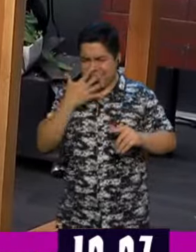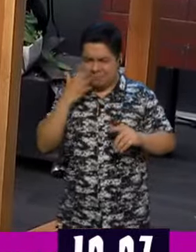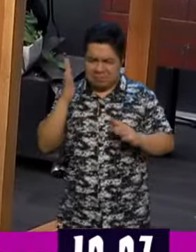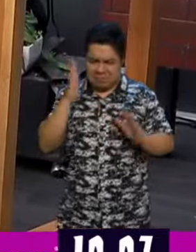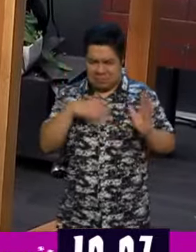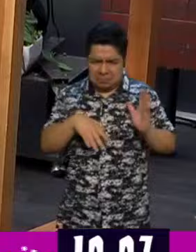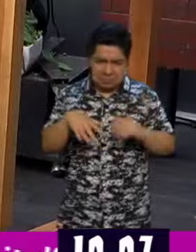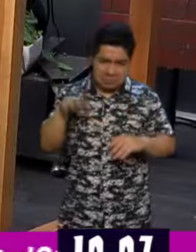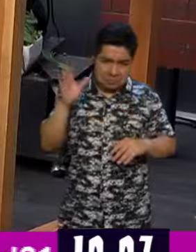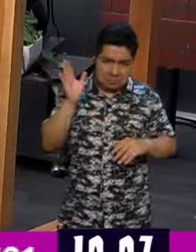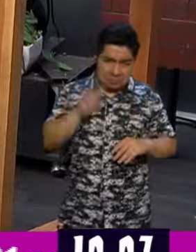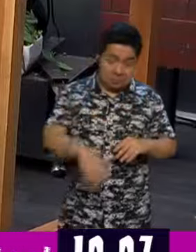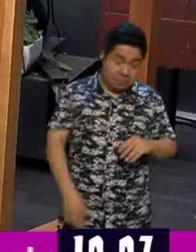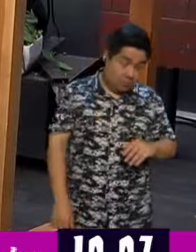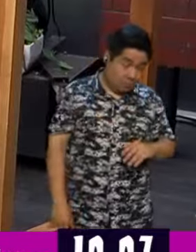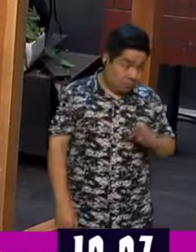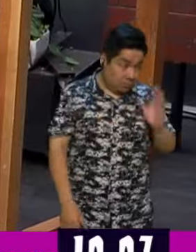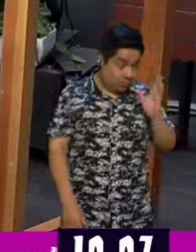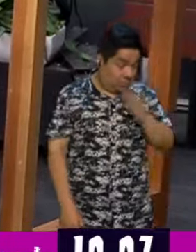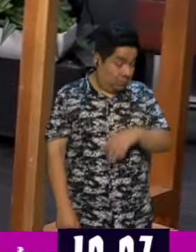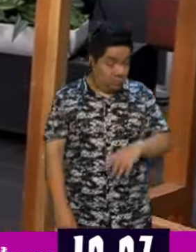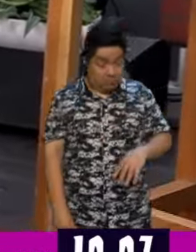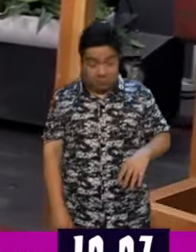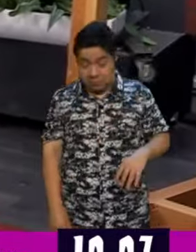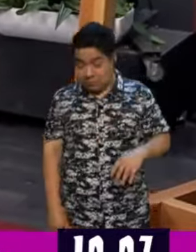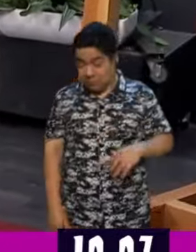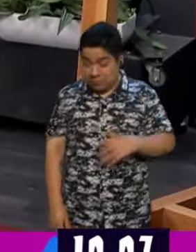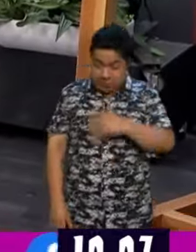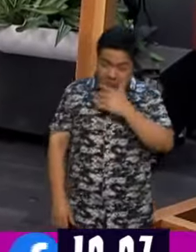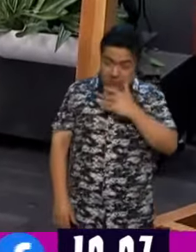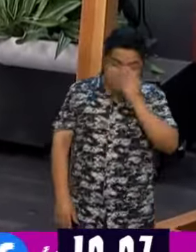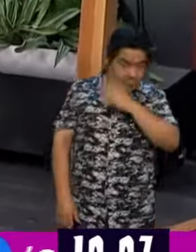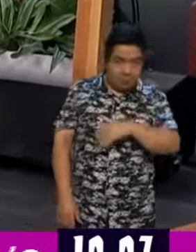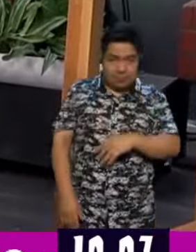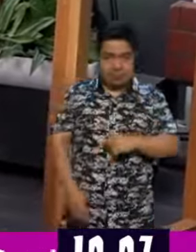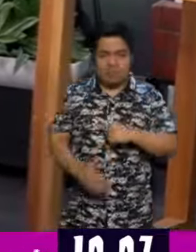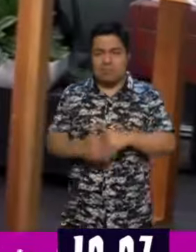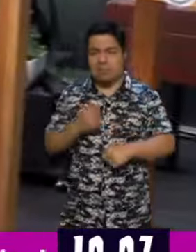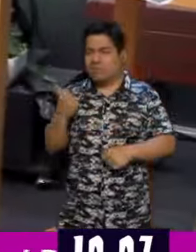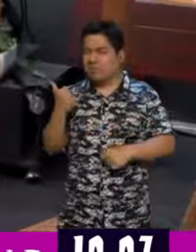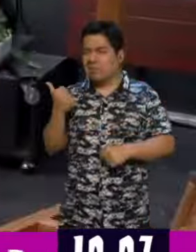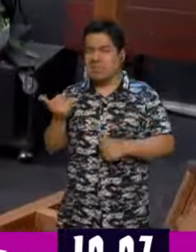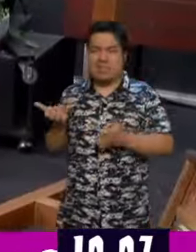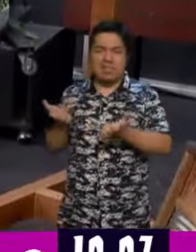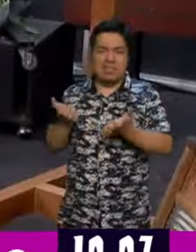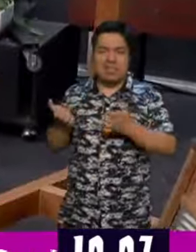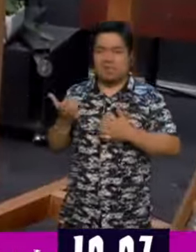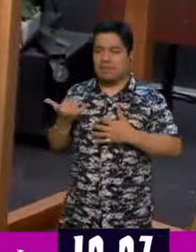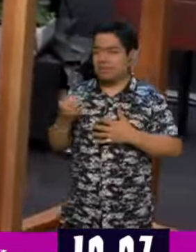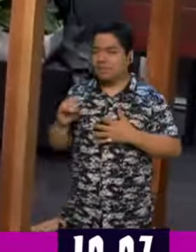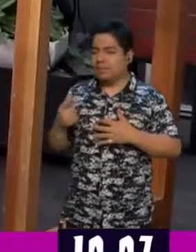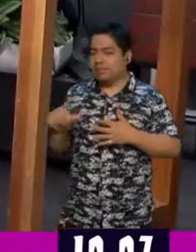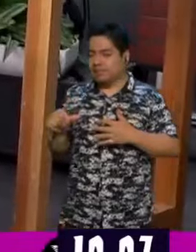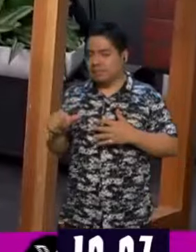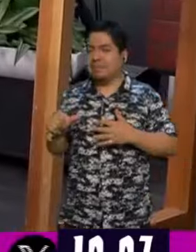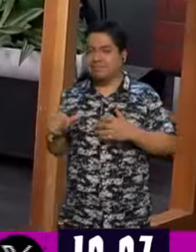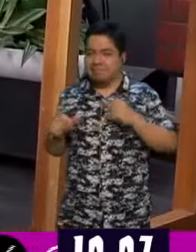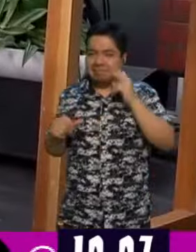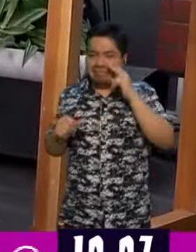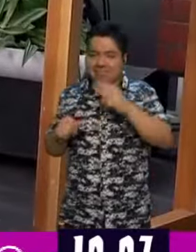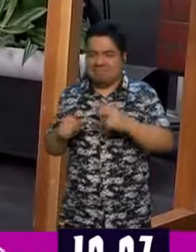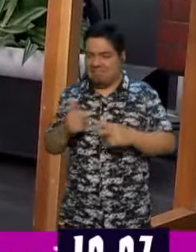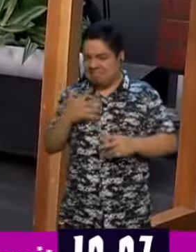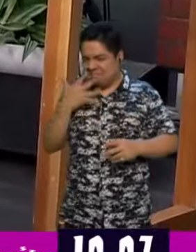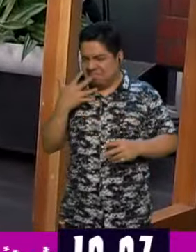quedan aquí en la... En el foro, porque hicieron yoga. Sí, nos vi que andaban ahí